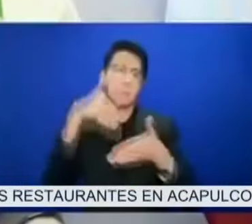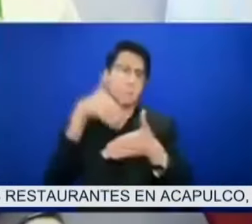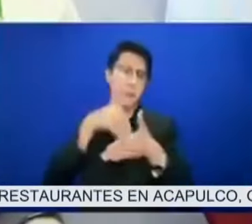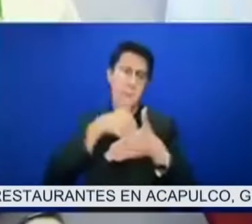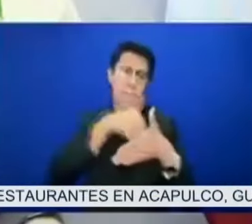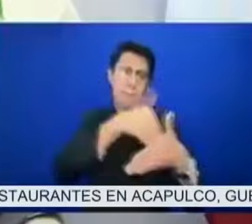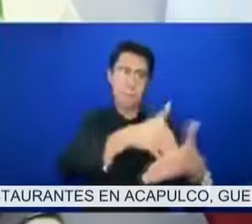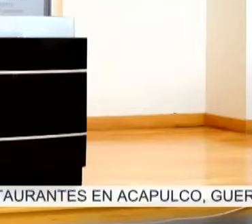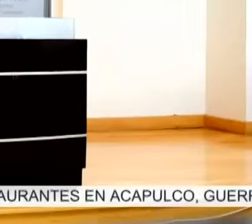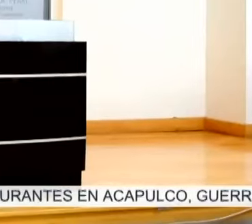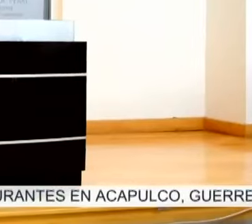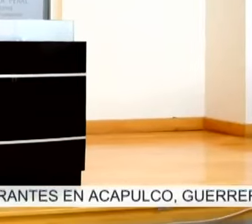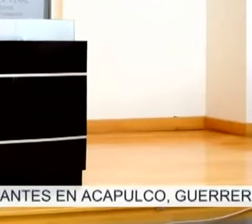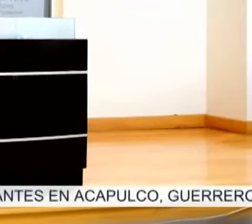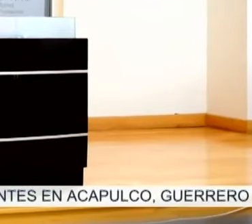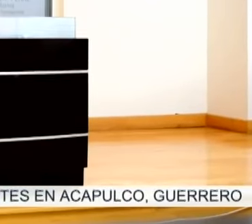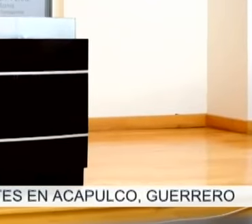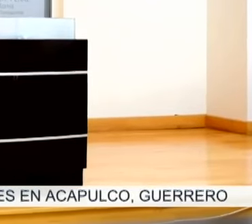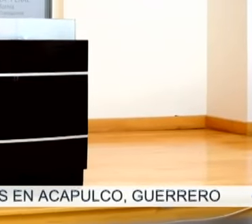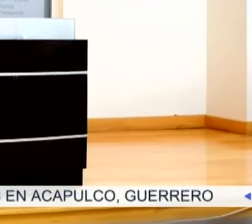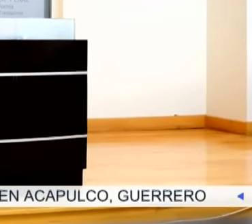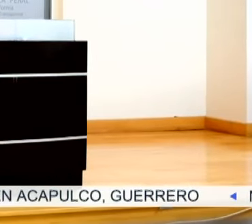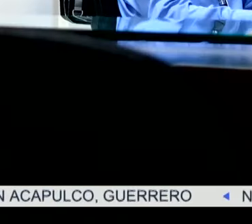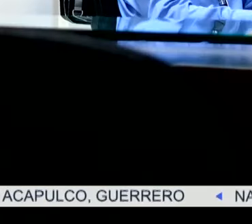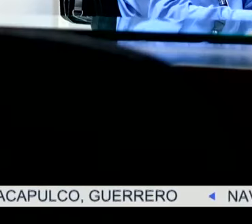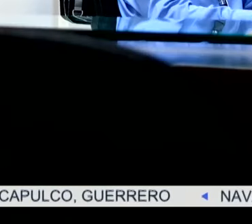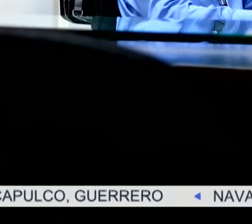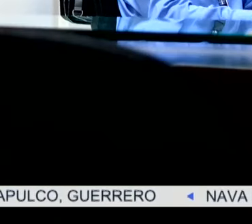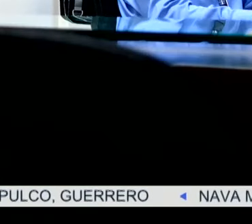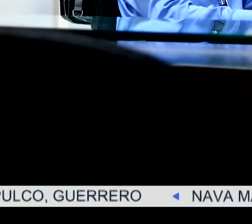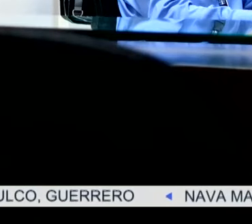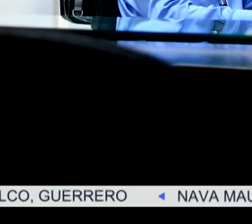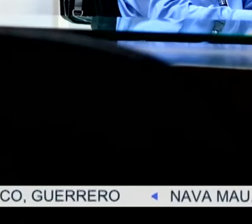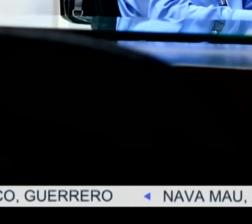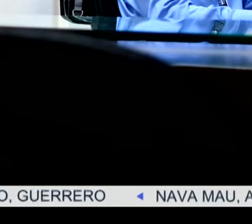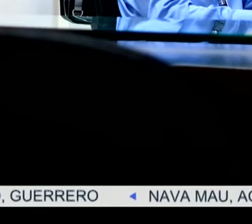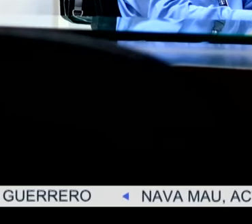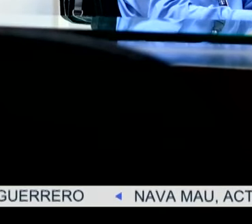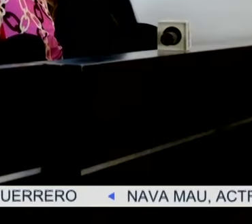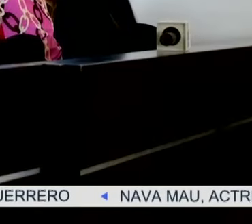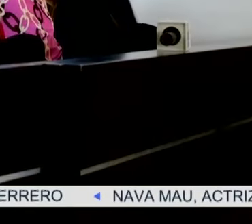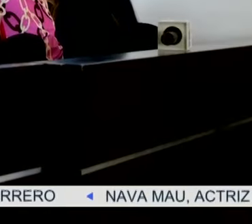Contundentes contra esta persona. Podemos pedir hasta 60 años de